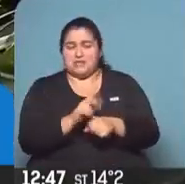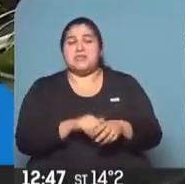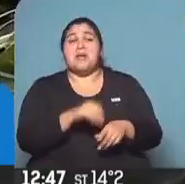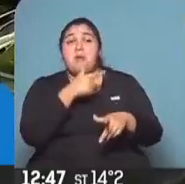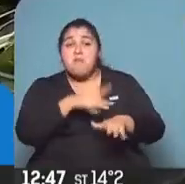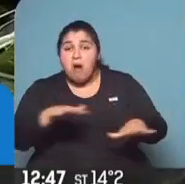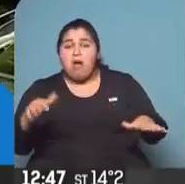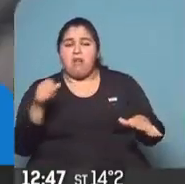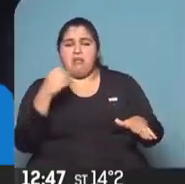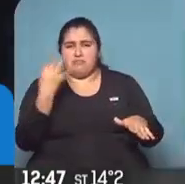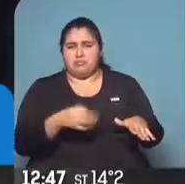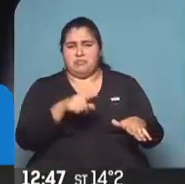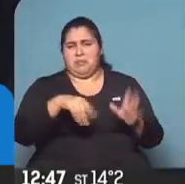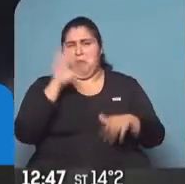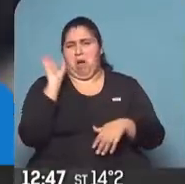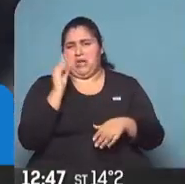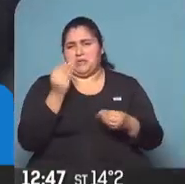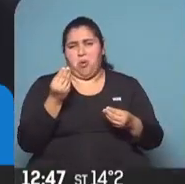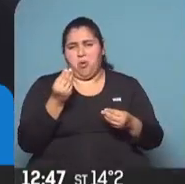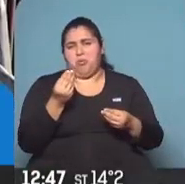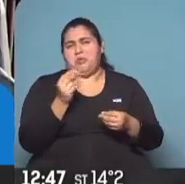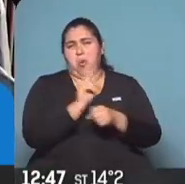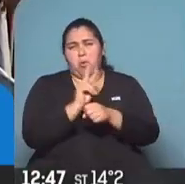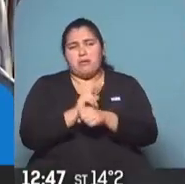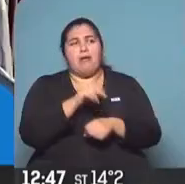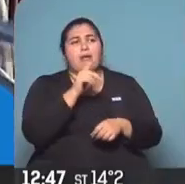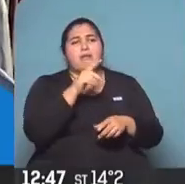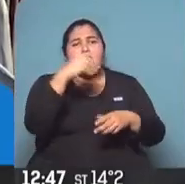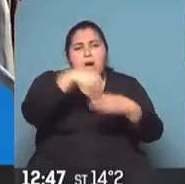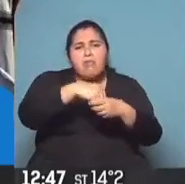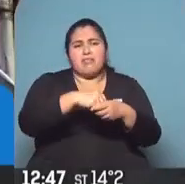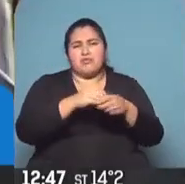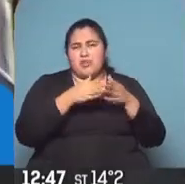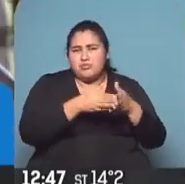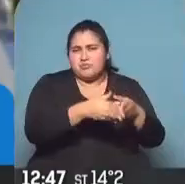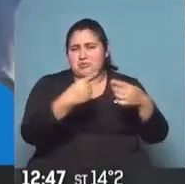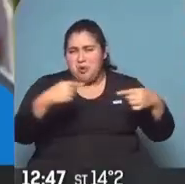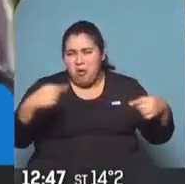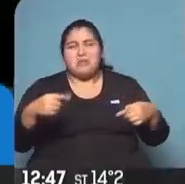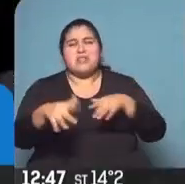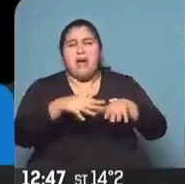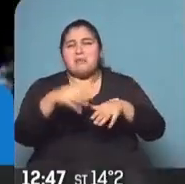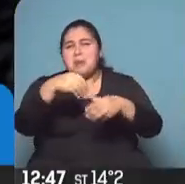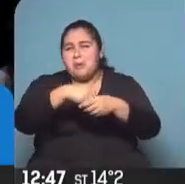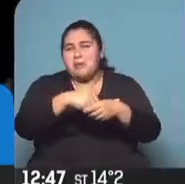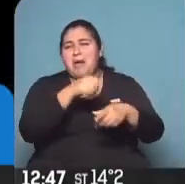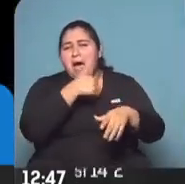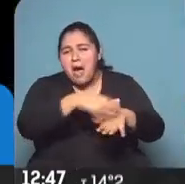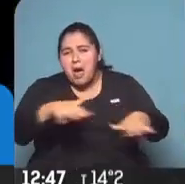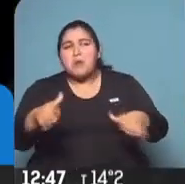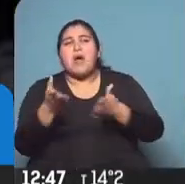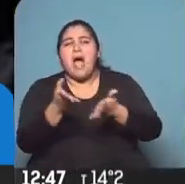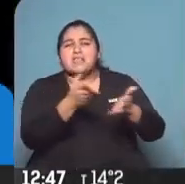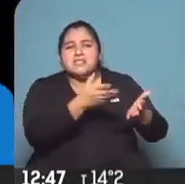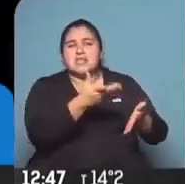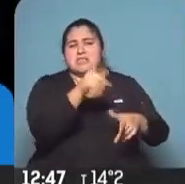algunas de sus tareas la salvaguarda de la vida humana en el mar el apoyo a la actividad antártica la asistencia humanitaria